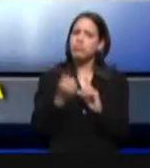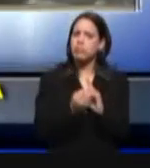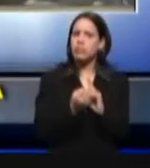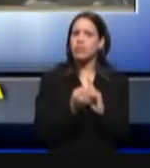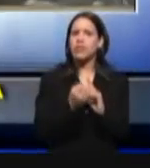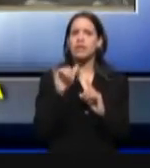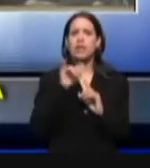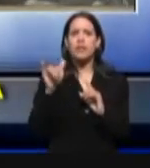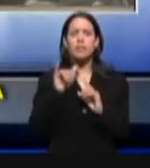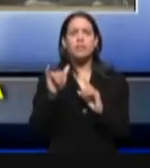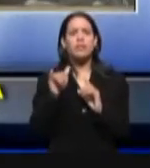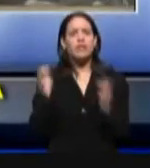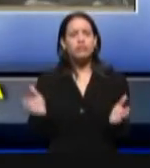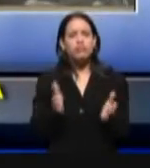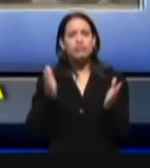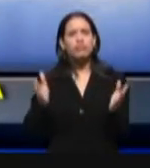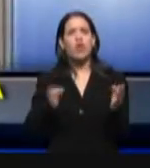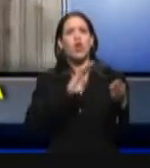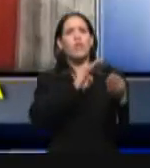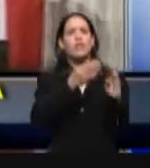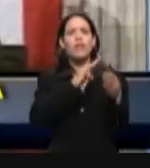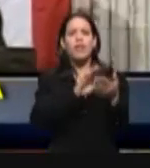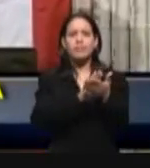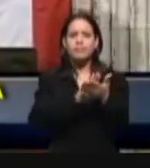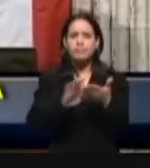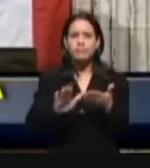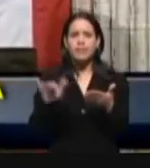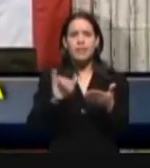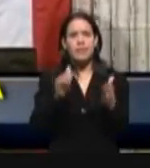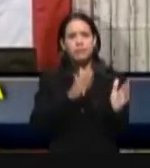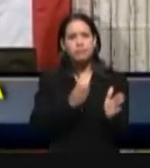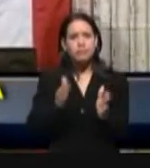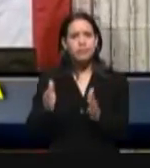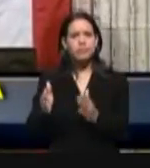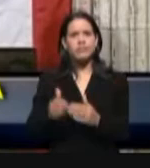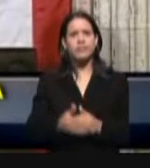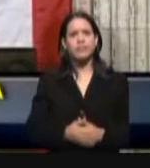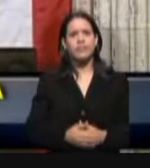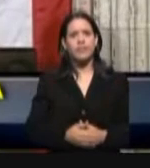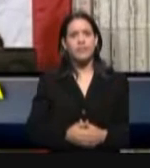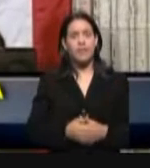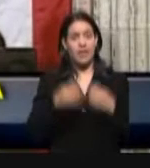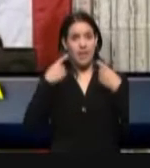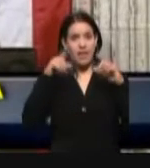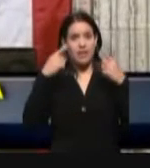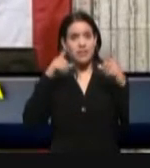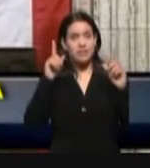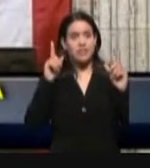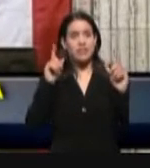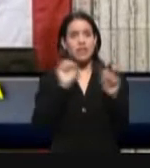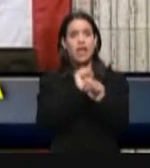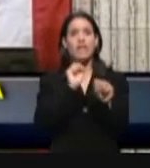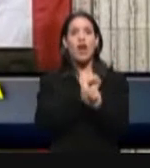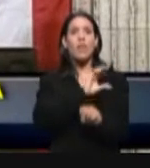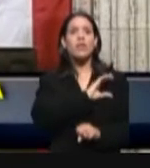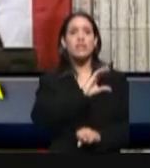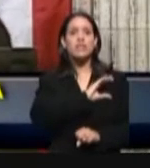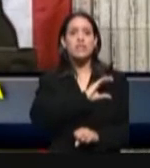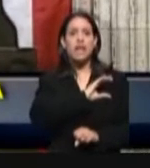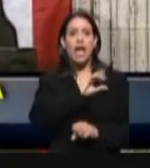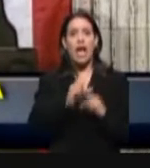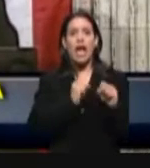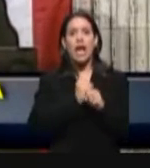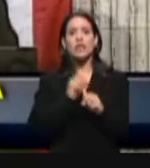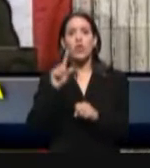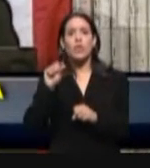tiempo comunidades limpias y ordenadas. Como resultado del éxito de la heroica labor de nuestra policía en lo que va del año